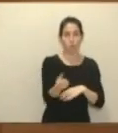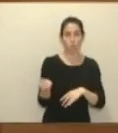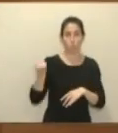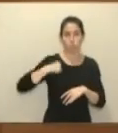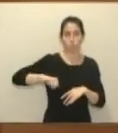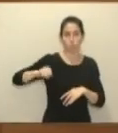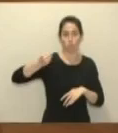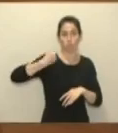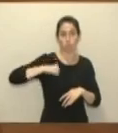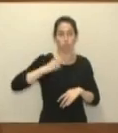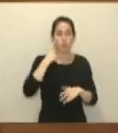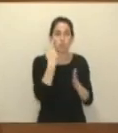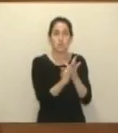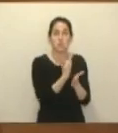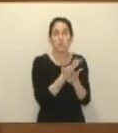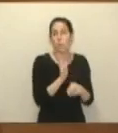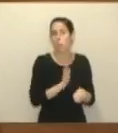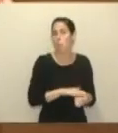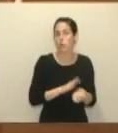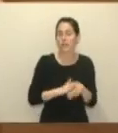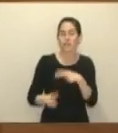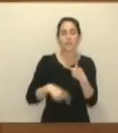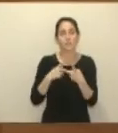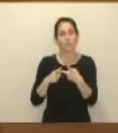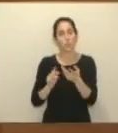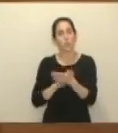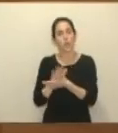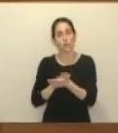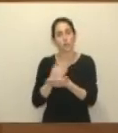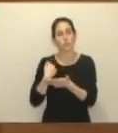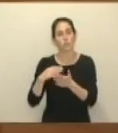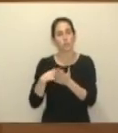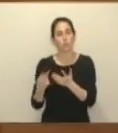podamos centrar en las cuestiones derivadas del